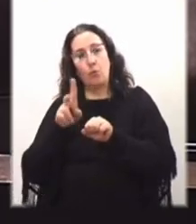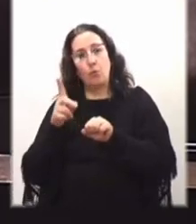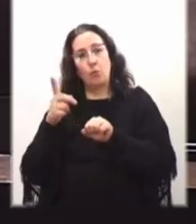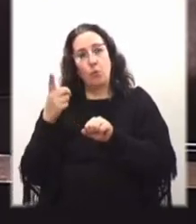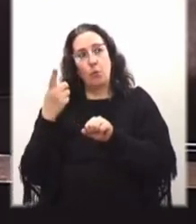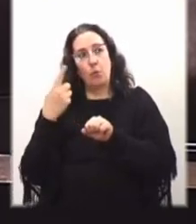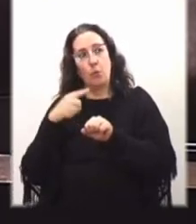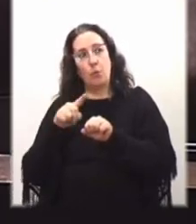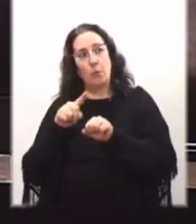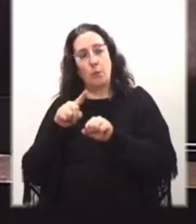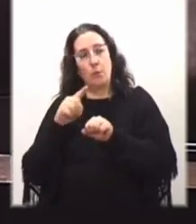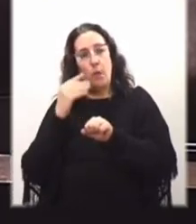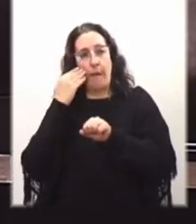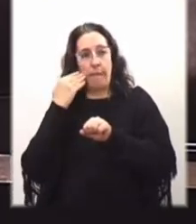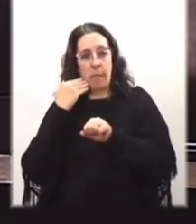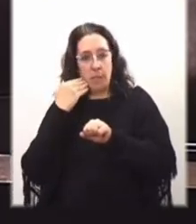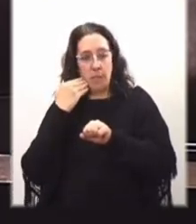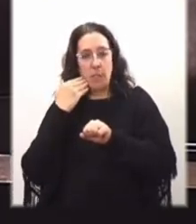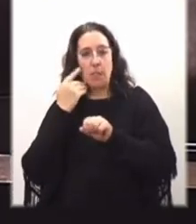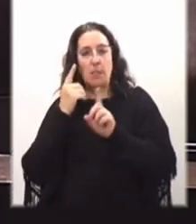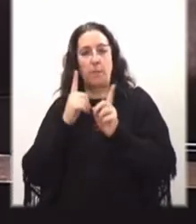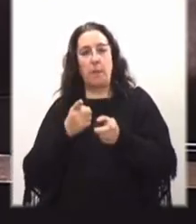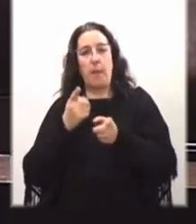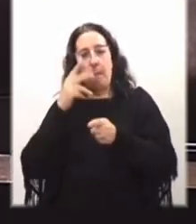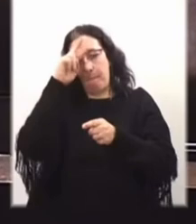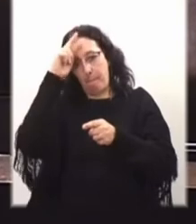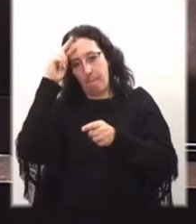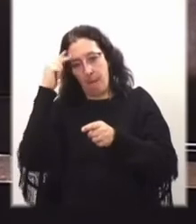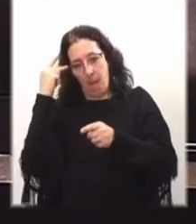en el verano del 83 tiene